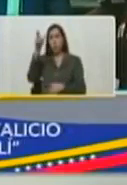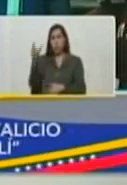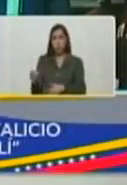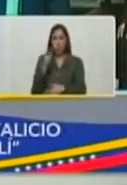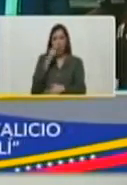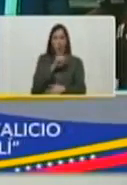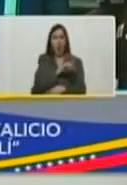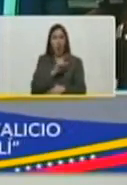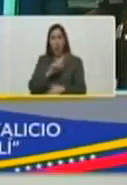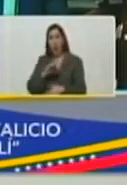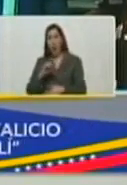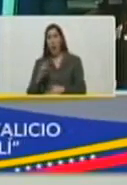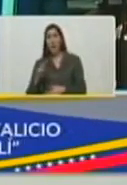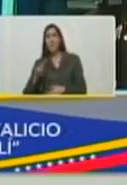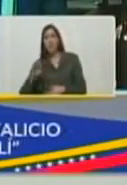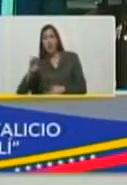Lacabe.